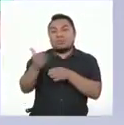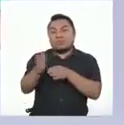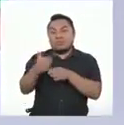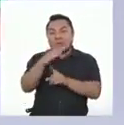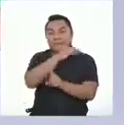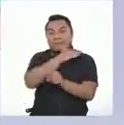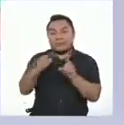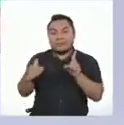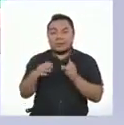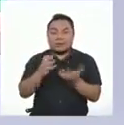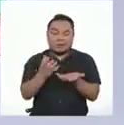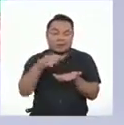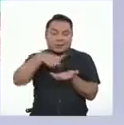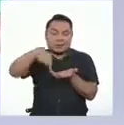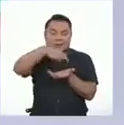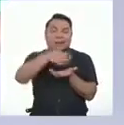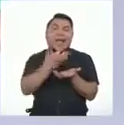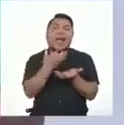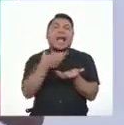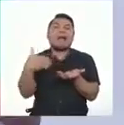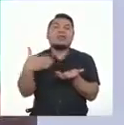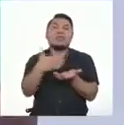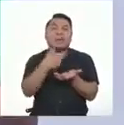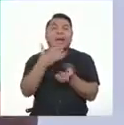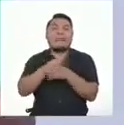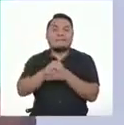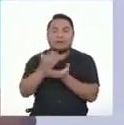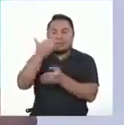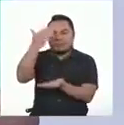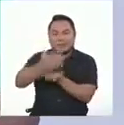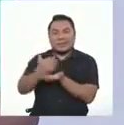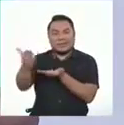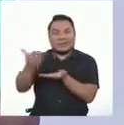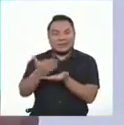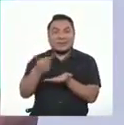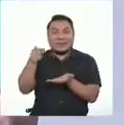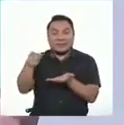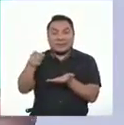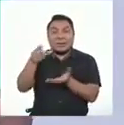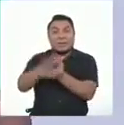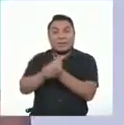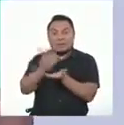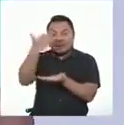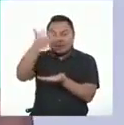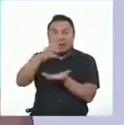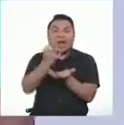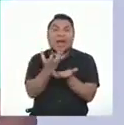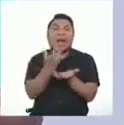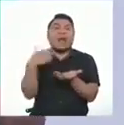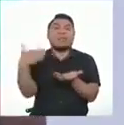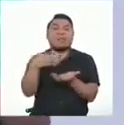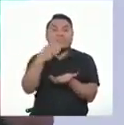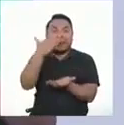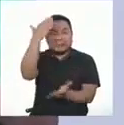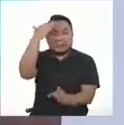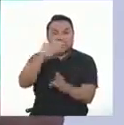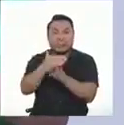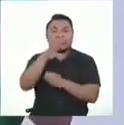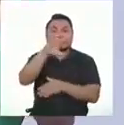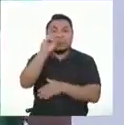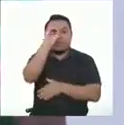mitad de un atún con un amigo. Tu amigo tendría el 50% del atún y